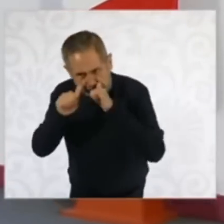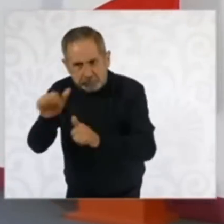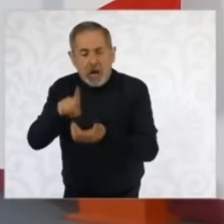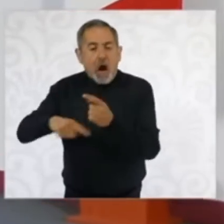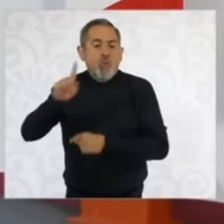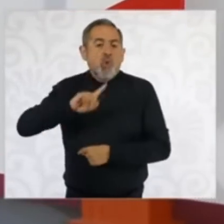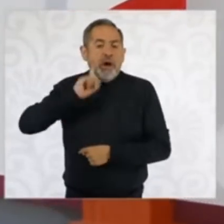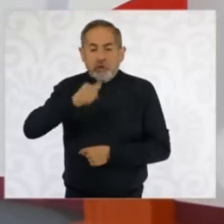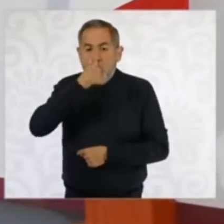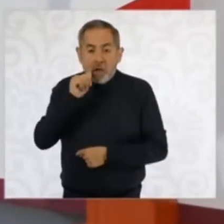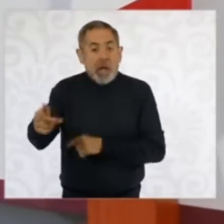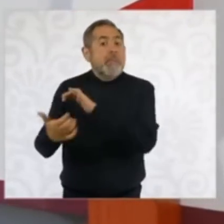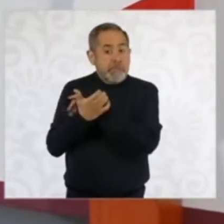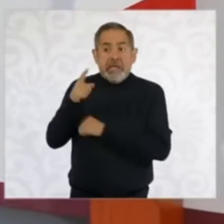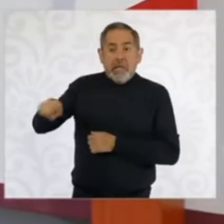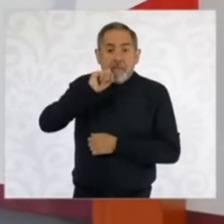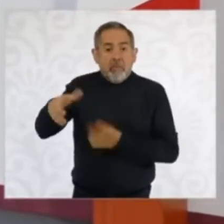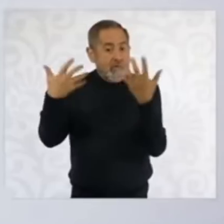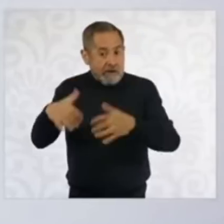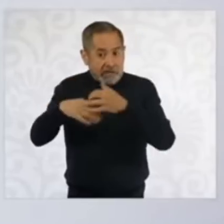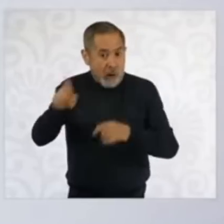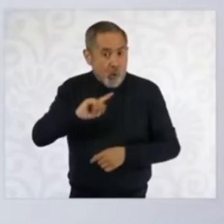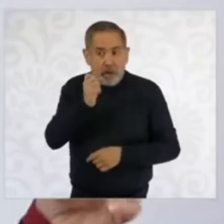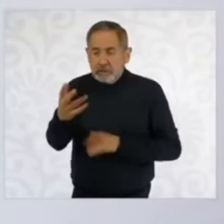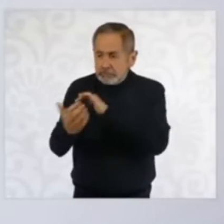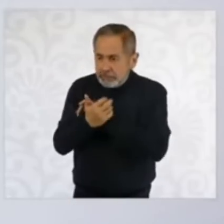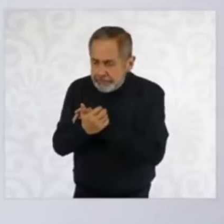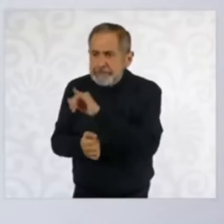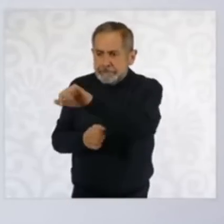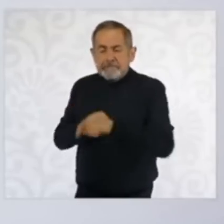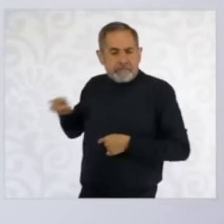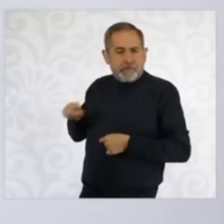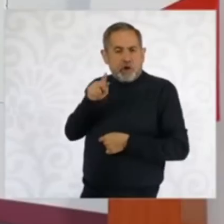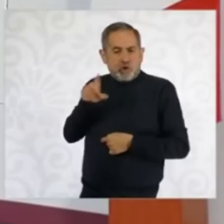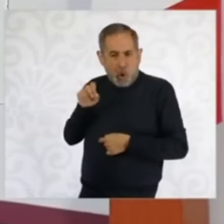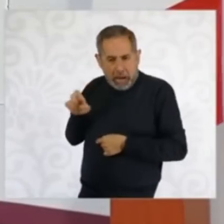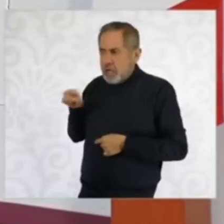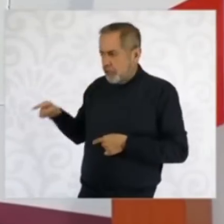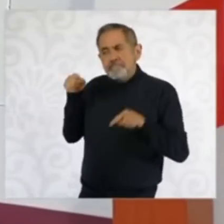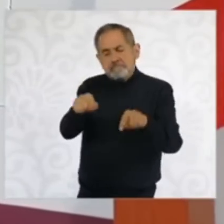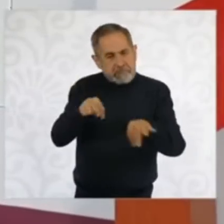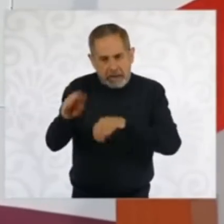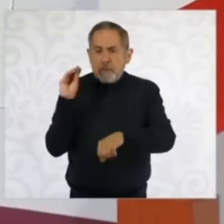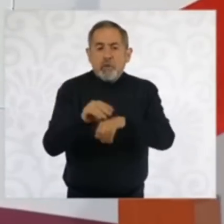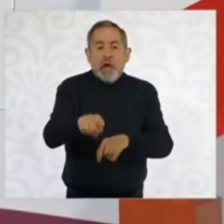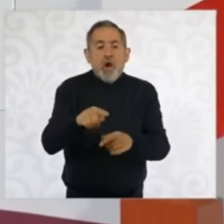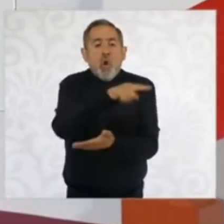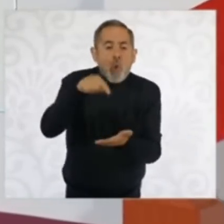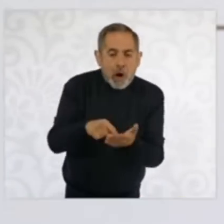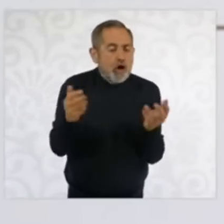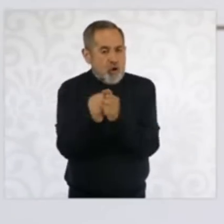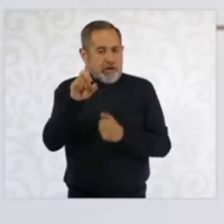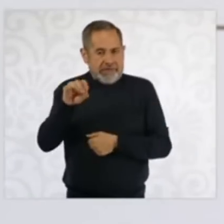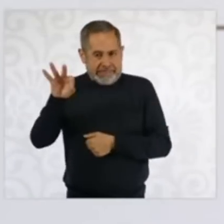lo pidieron las mujeres que trabajan en la maquila cuando estuve ahí. Entonces hoy está trabajando y ya muy pronto lo vamos a presentar junto con el DIF y